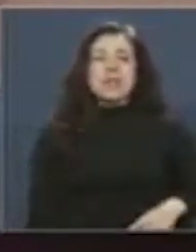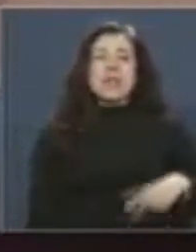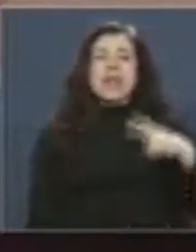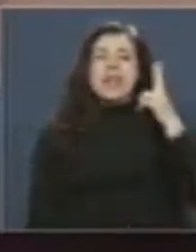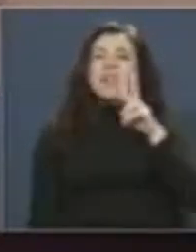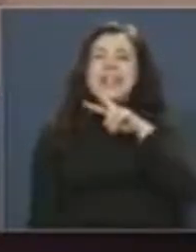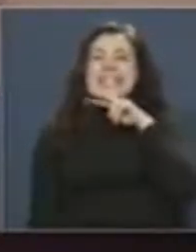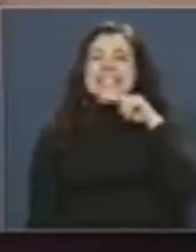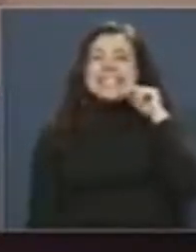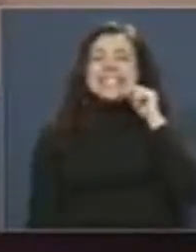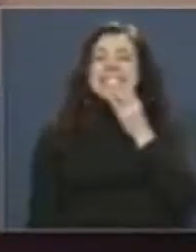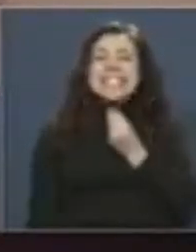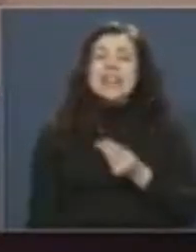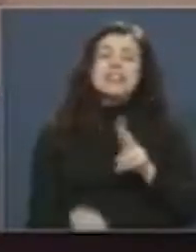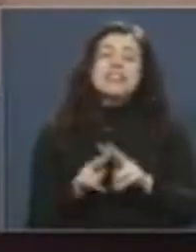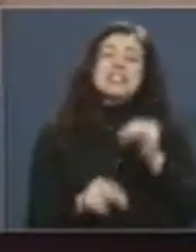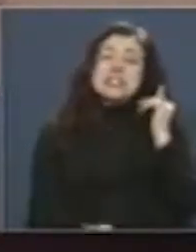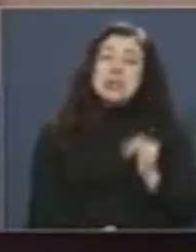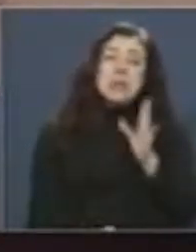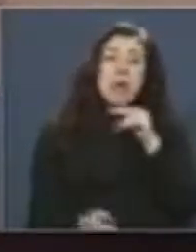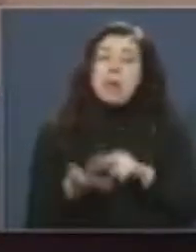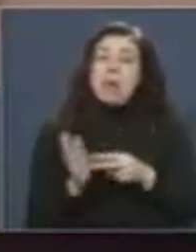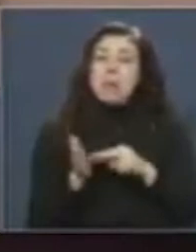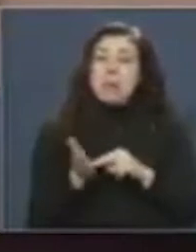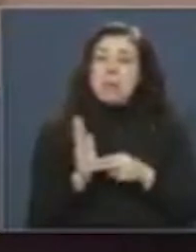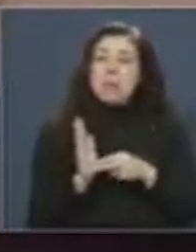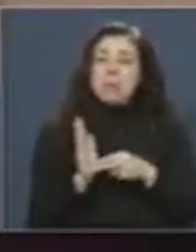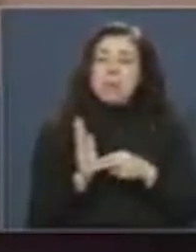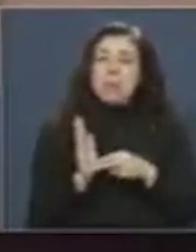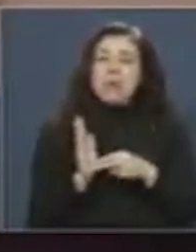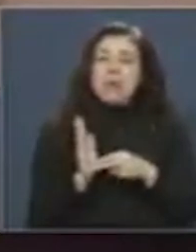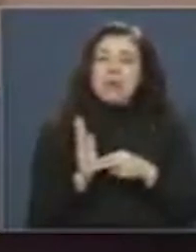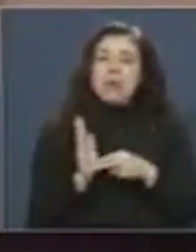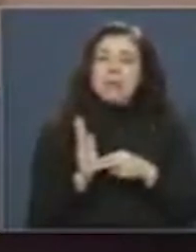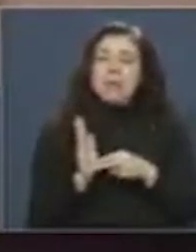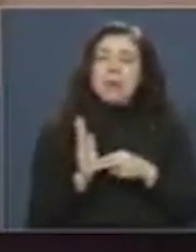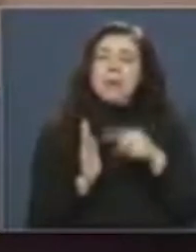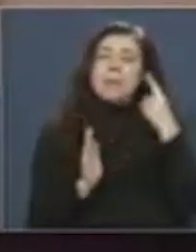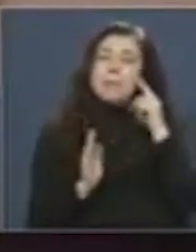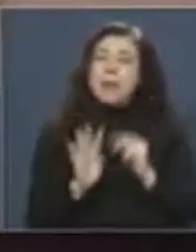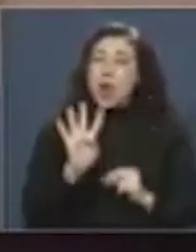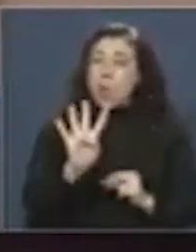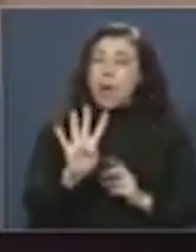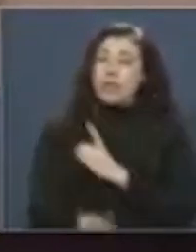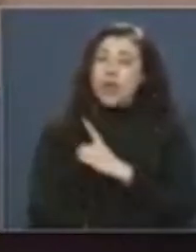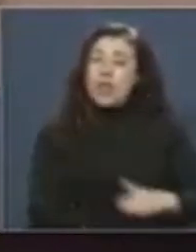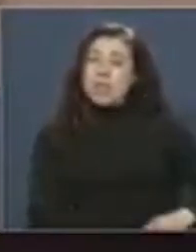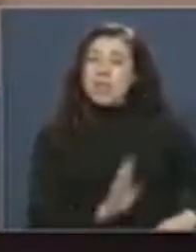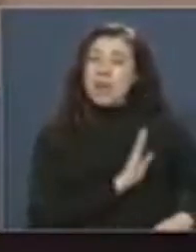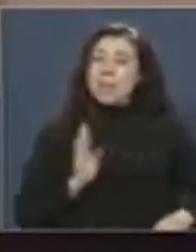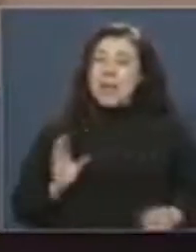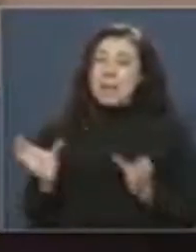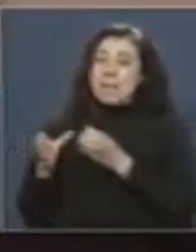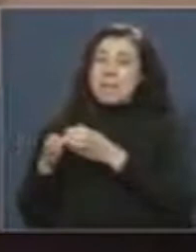Israel. Cuestión que ocurre generalmente y no hay ningún problema. El tema es que cuatro de esos diputados que componen la